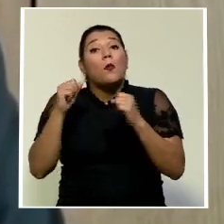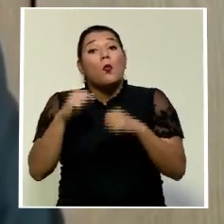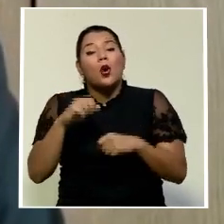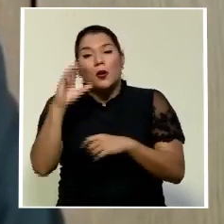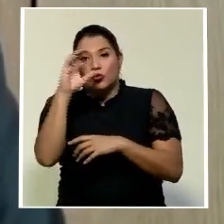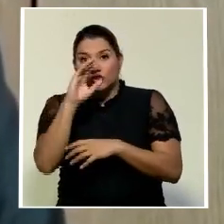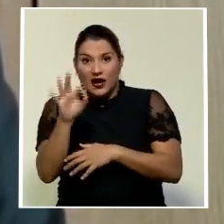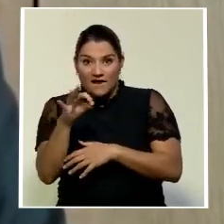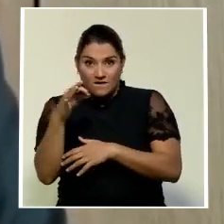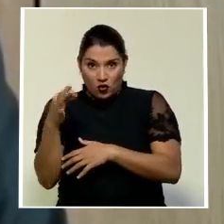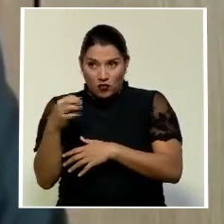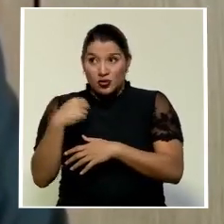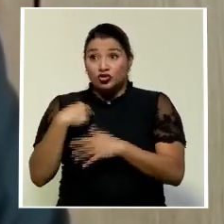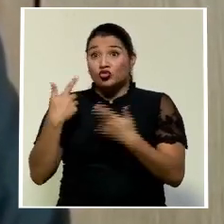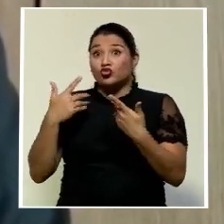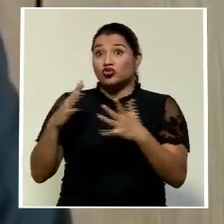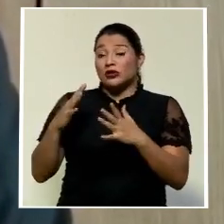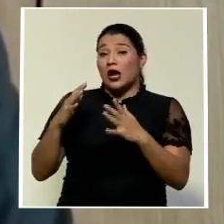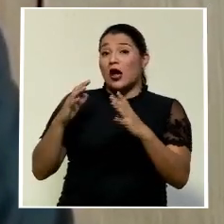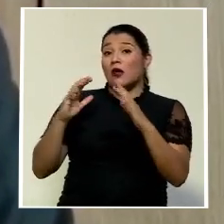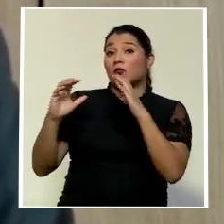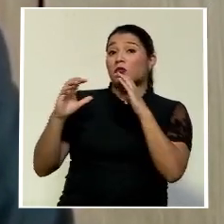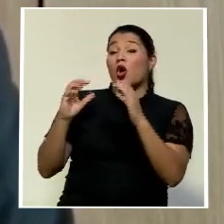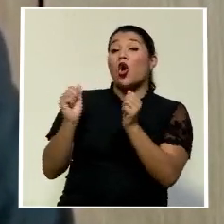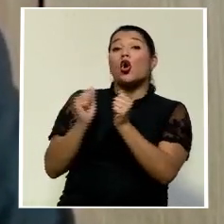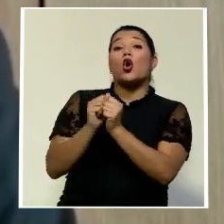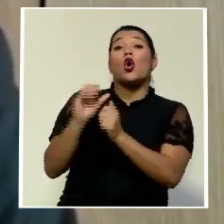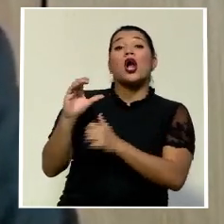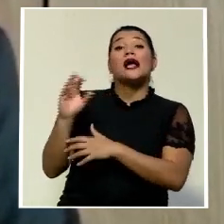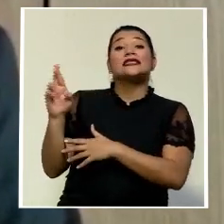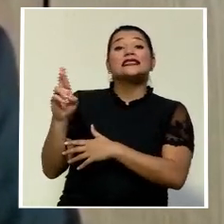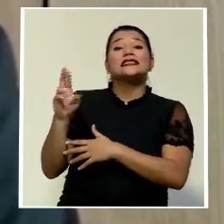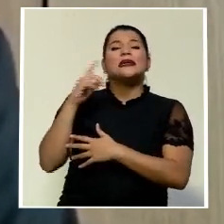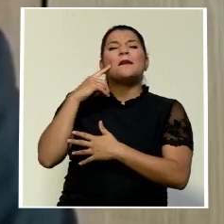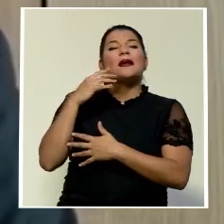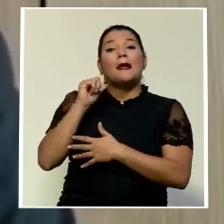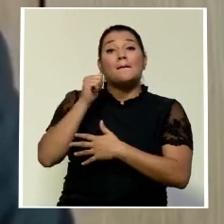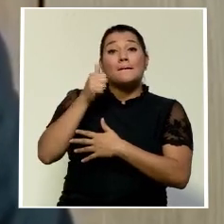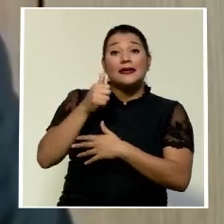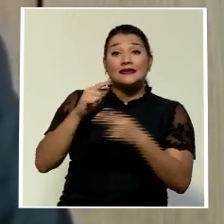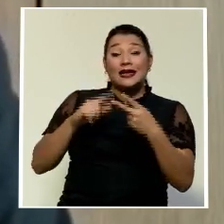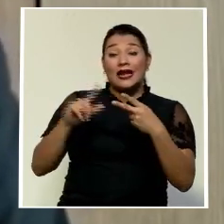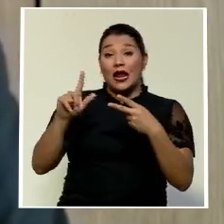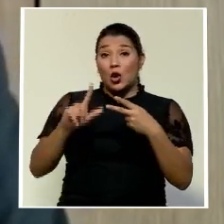con el canciller para que mañana y el lunes tengamos